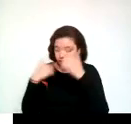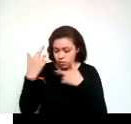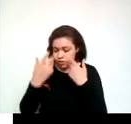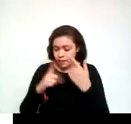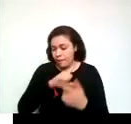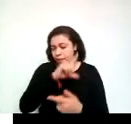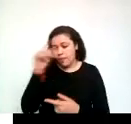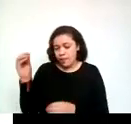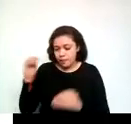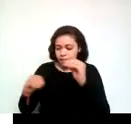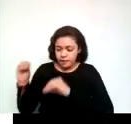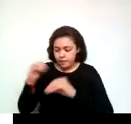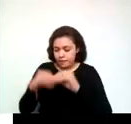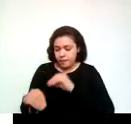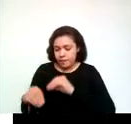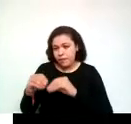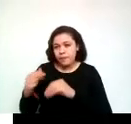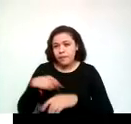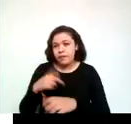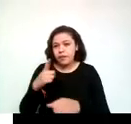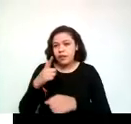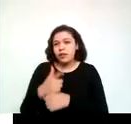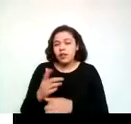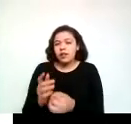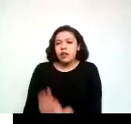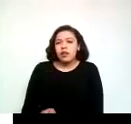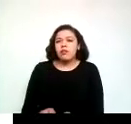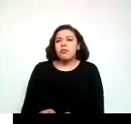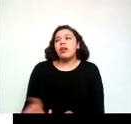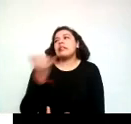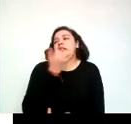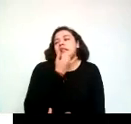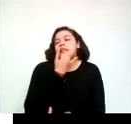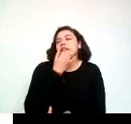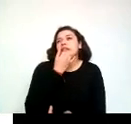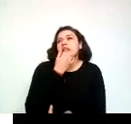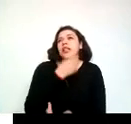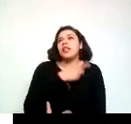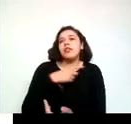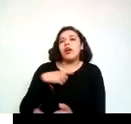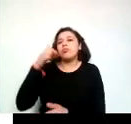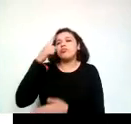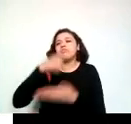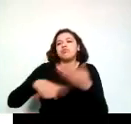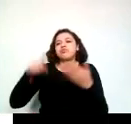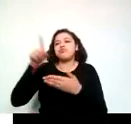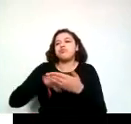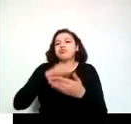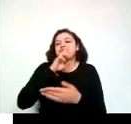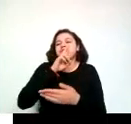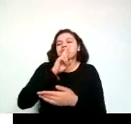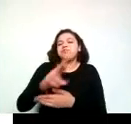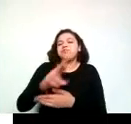hacer el análisis, nos encontremos con este tipo de errores y tengamos que anular las respuestas